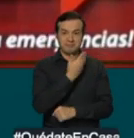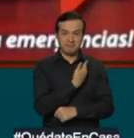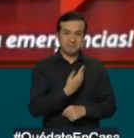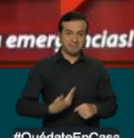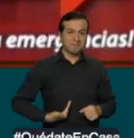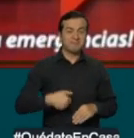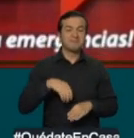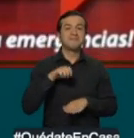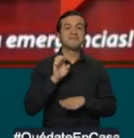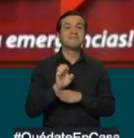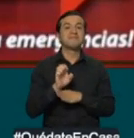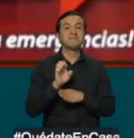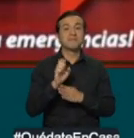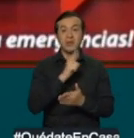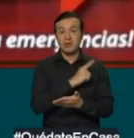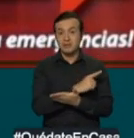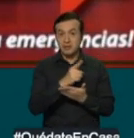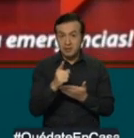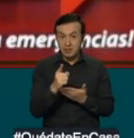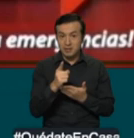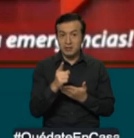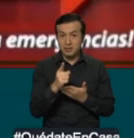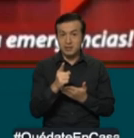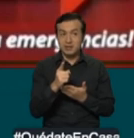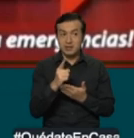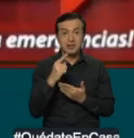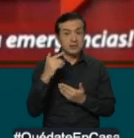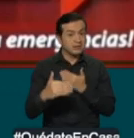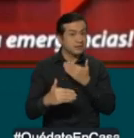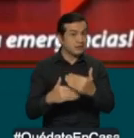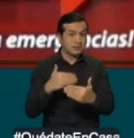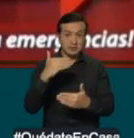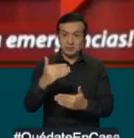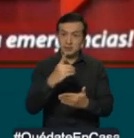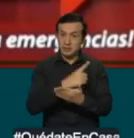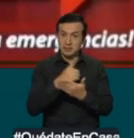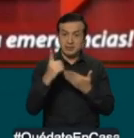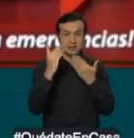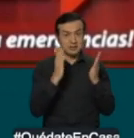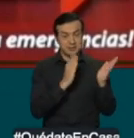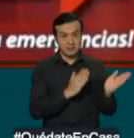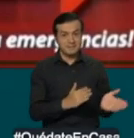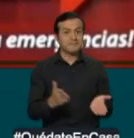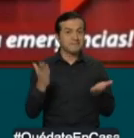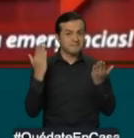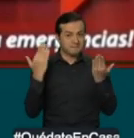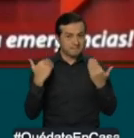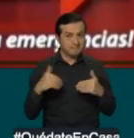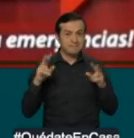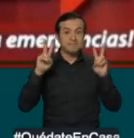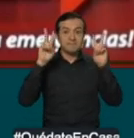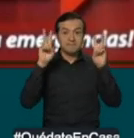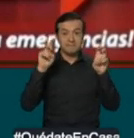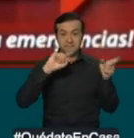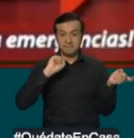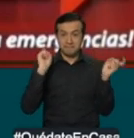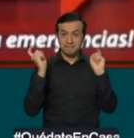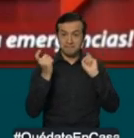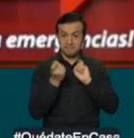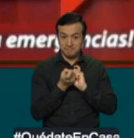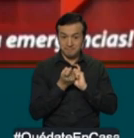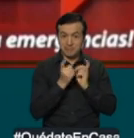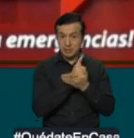republica esta semana ha sido y va a seguir siendo una semana de preparación para el cambio de fase del